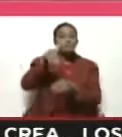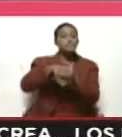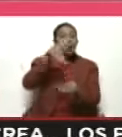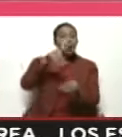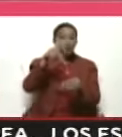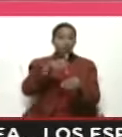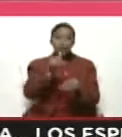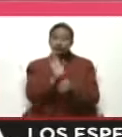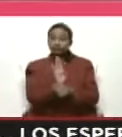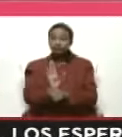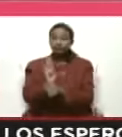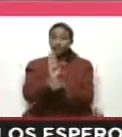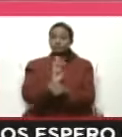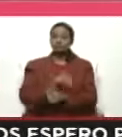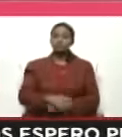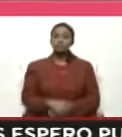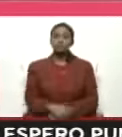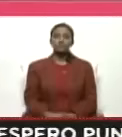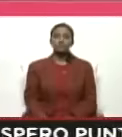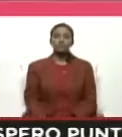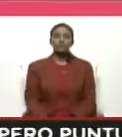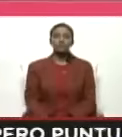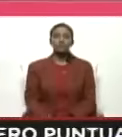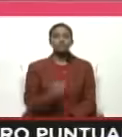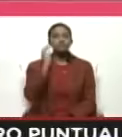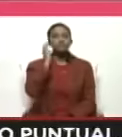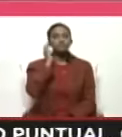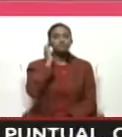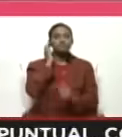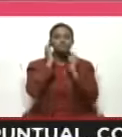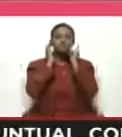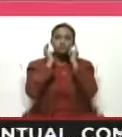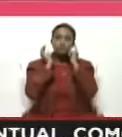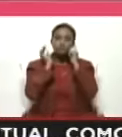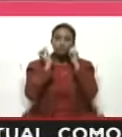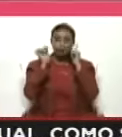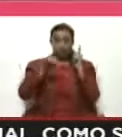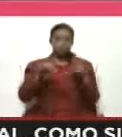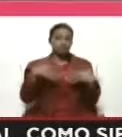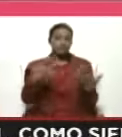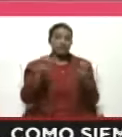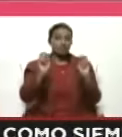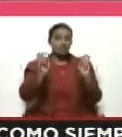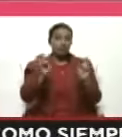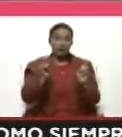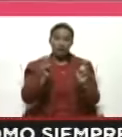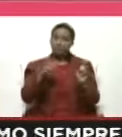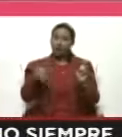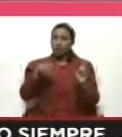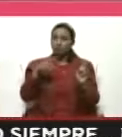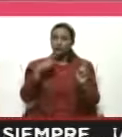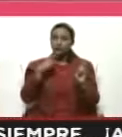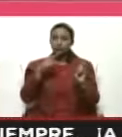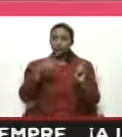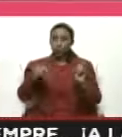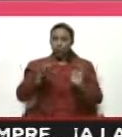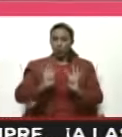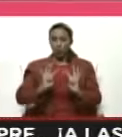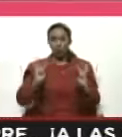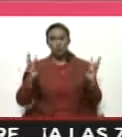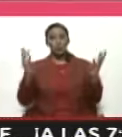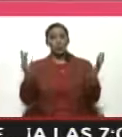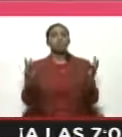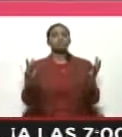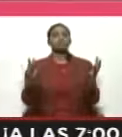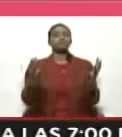hoy, que no fue tratado en la reunión, pero que es un tema que está en la agenda de